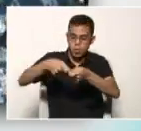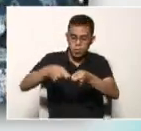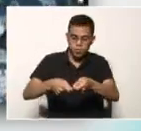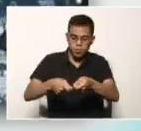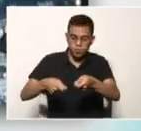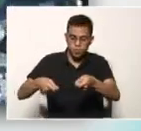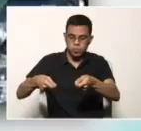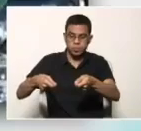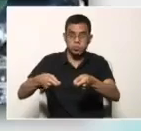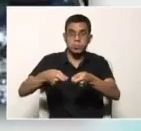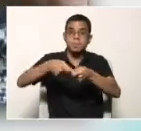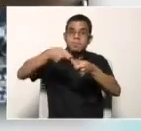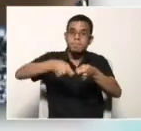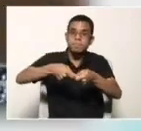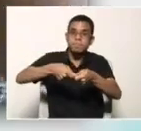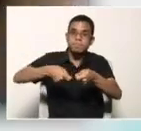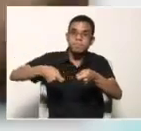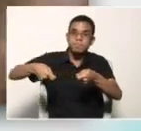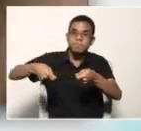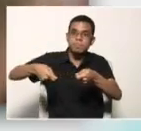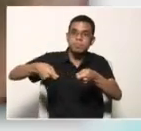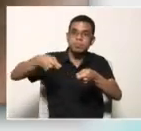aquí, subimos,